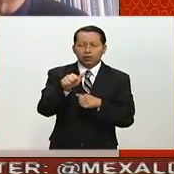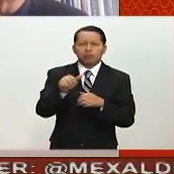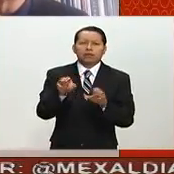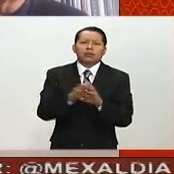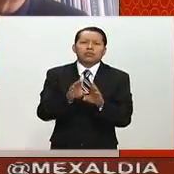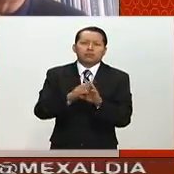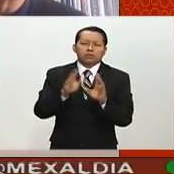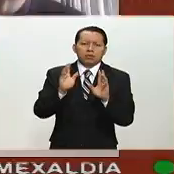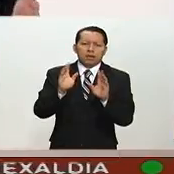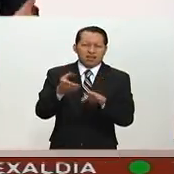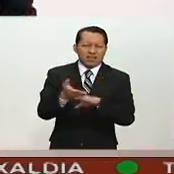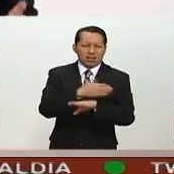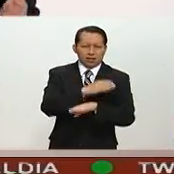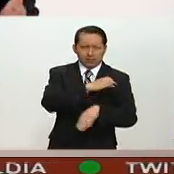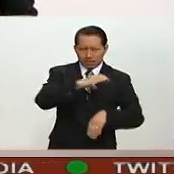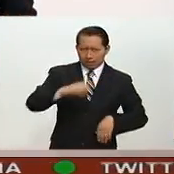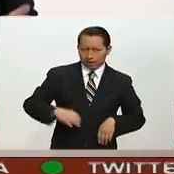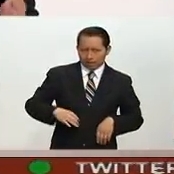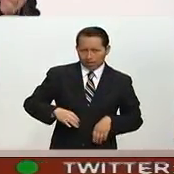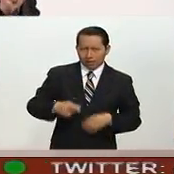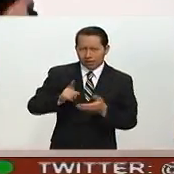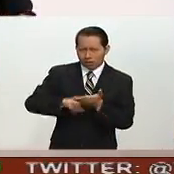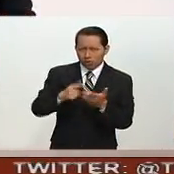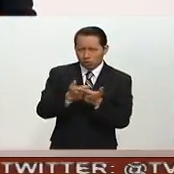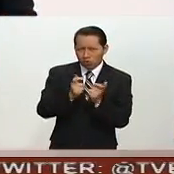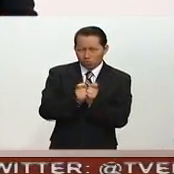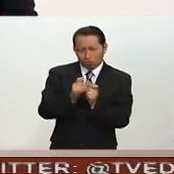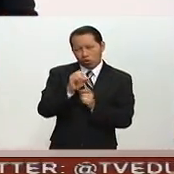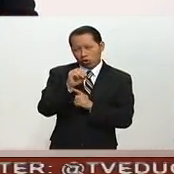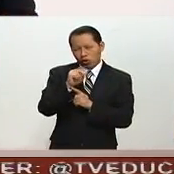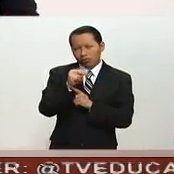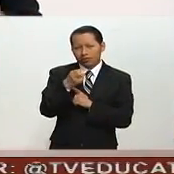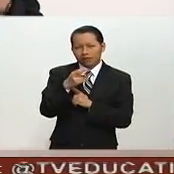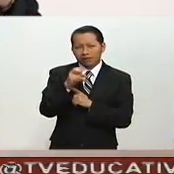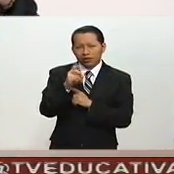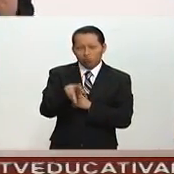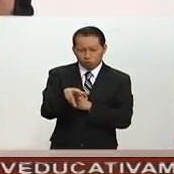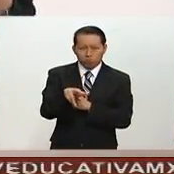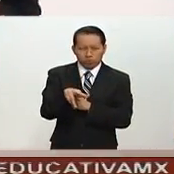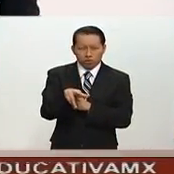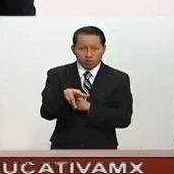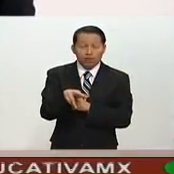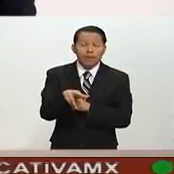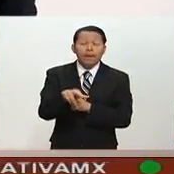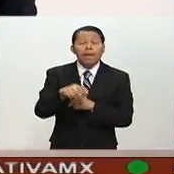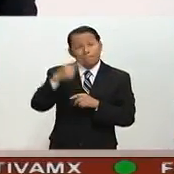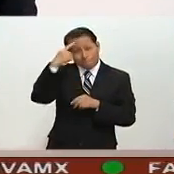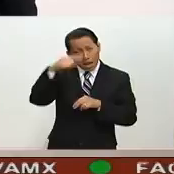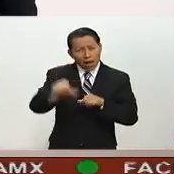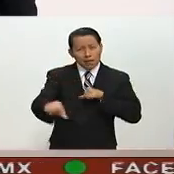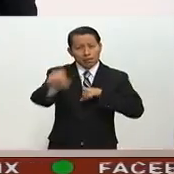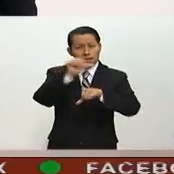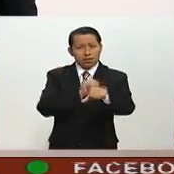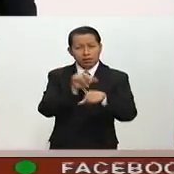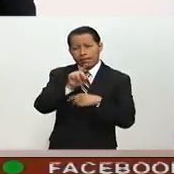como candidata única a suceder dentro del Partido Conservador a David Cameron fue desmarcarse de la comparación que se